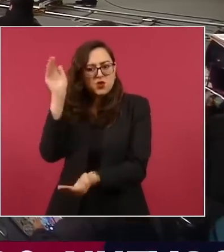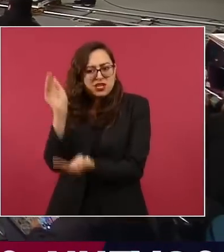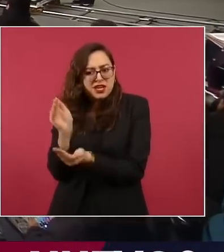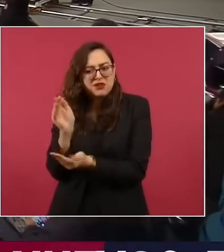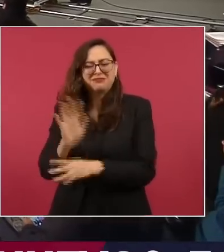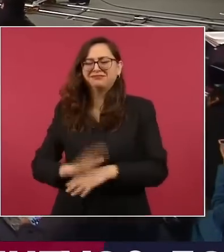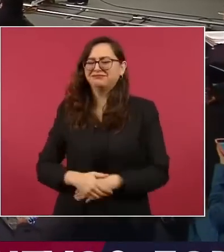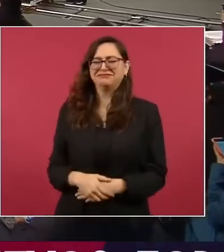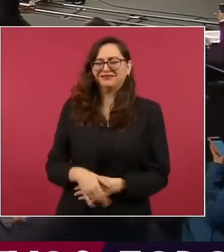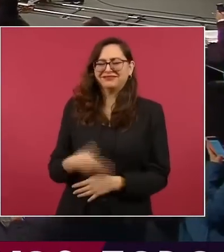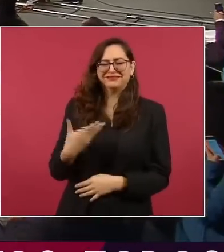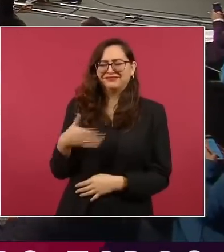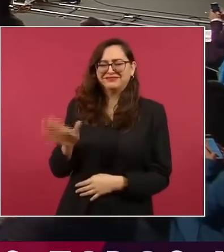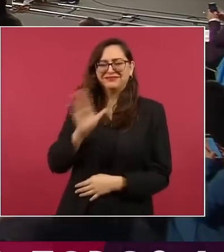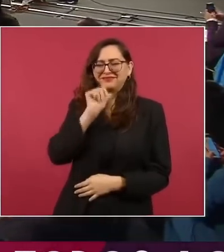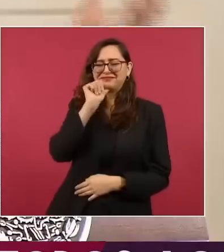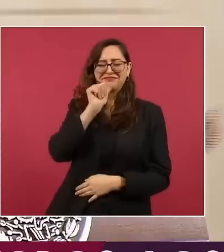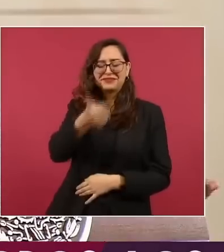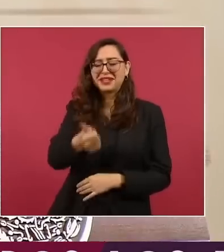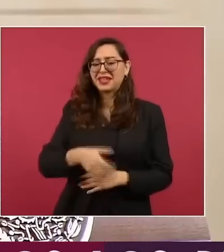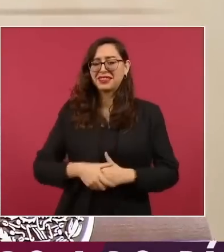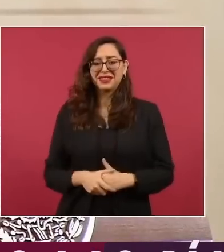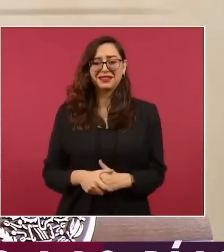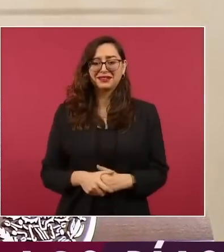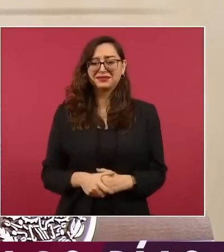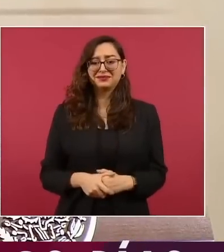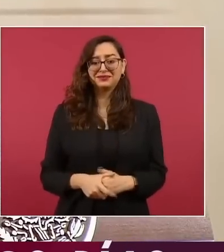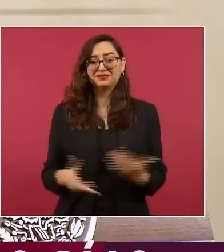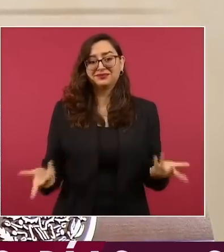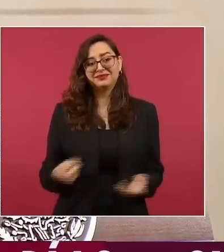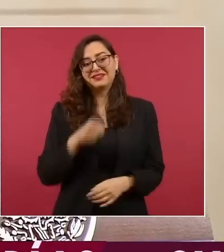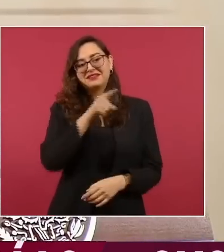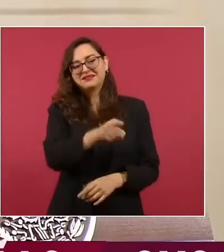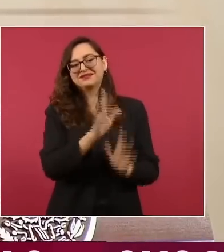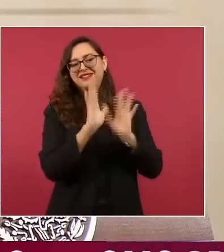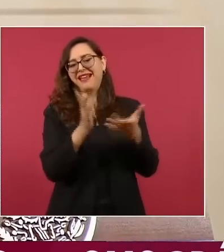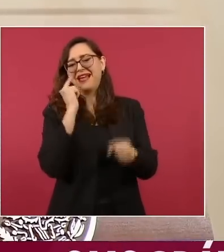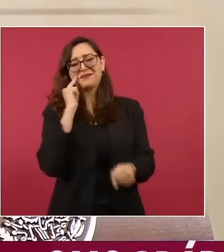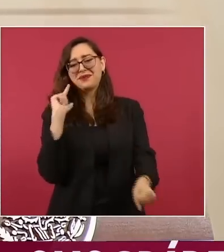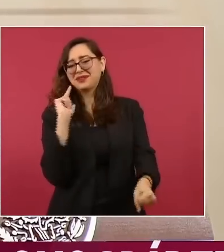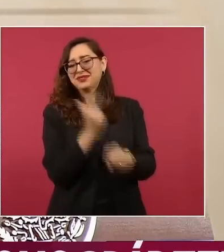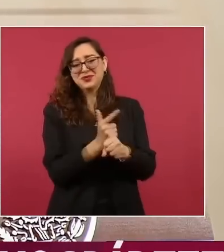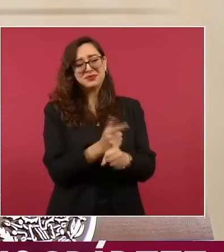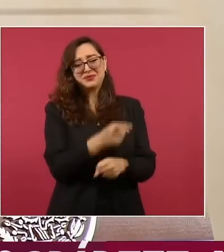Sí, es que muestran el cobre,